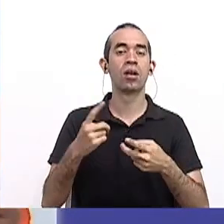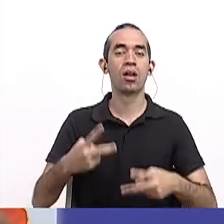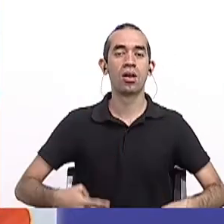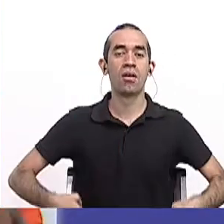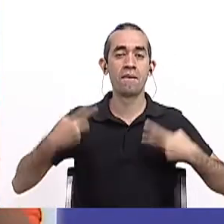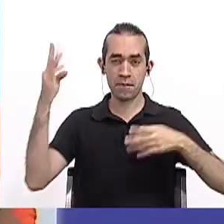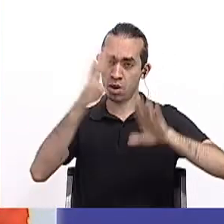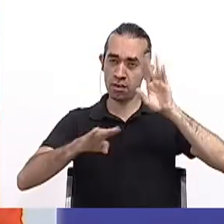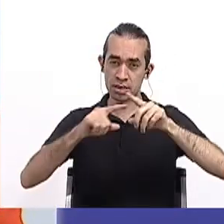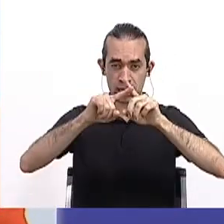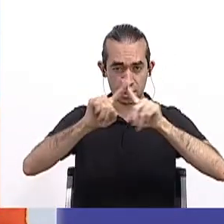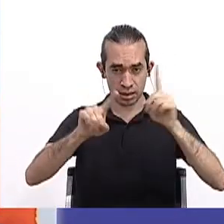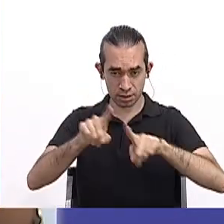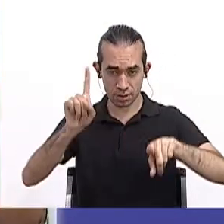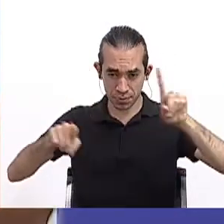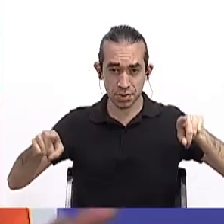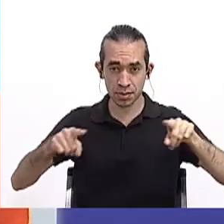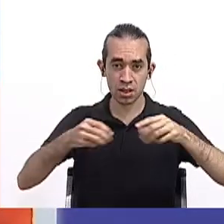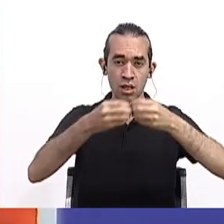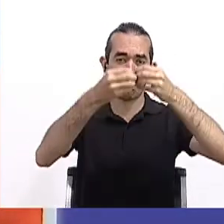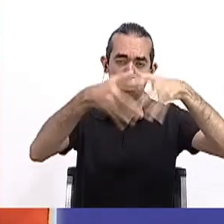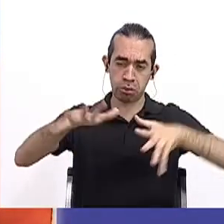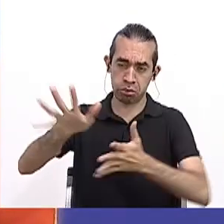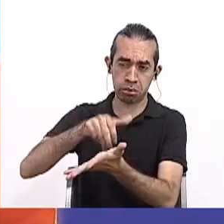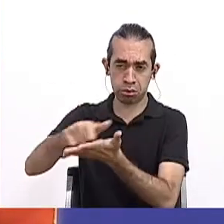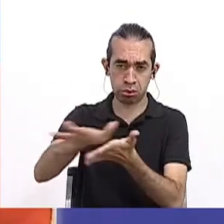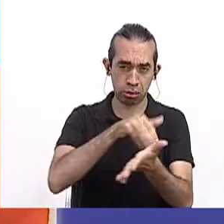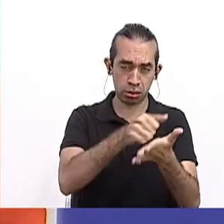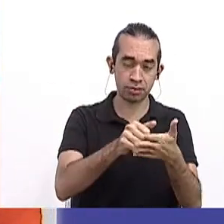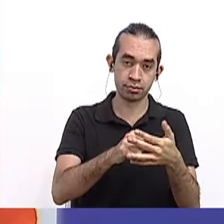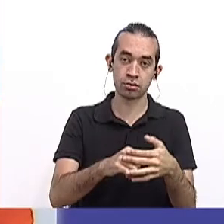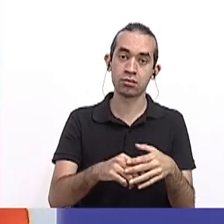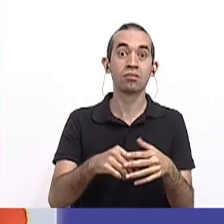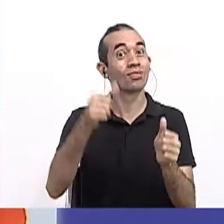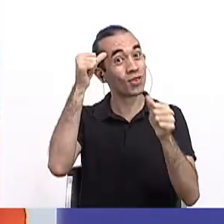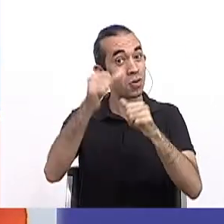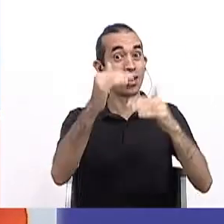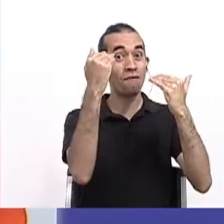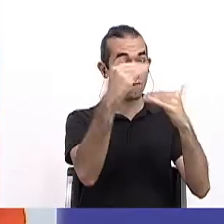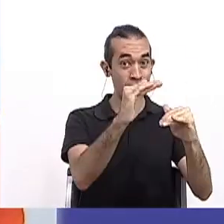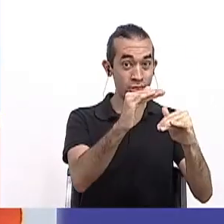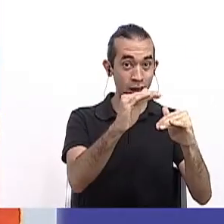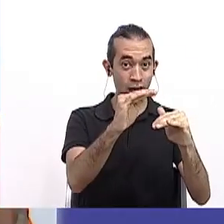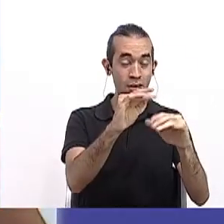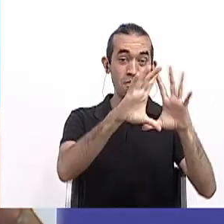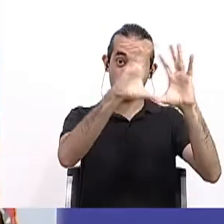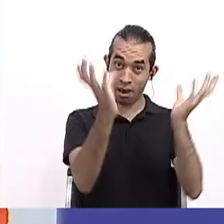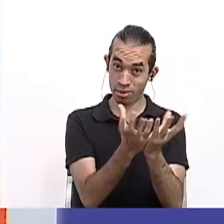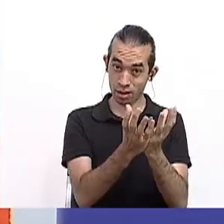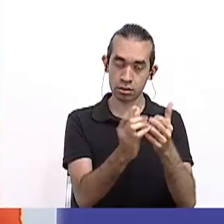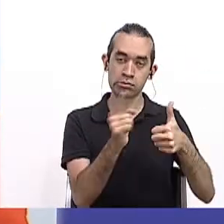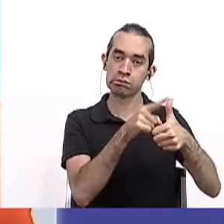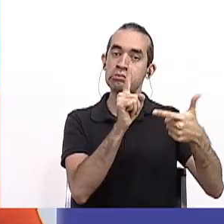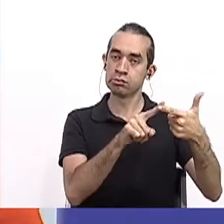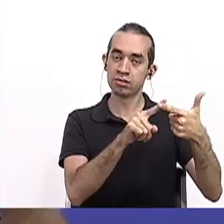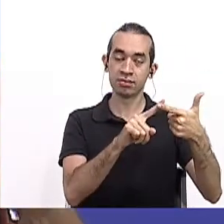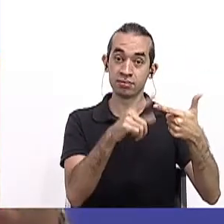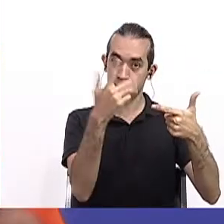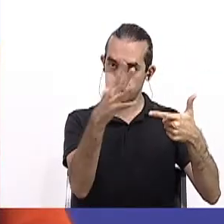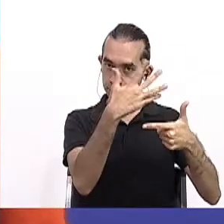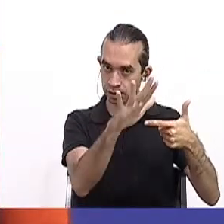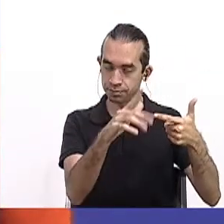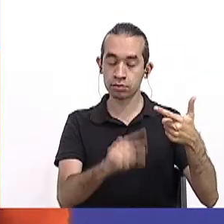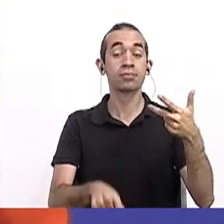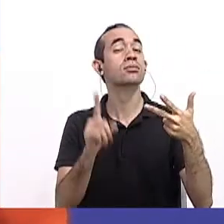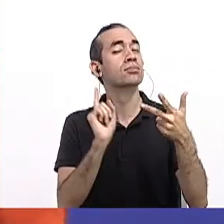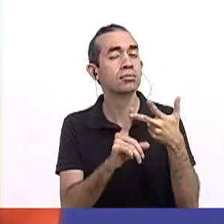son los primeros dos límites o fronteras planetarias que estamos estudiando el día de hoy. Vamos con la tercera